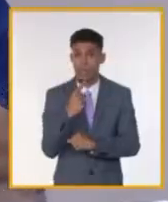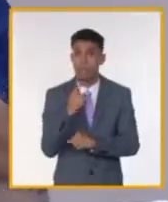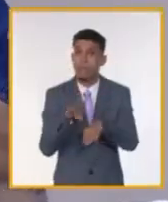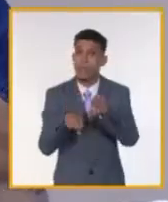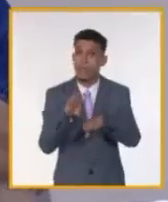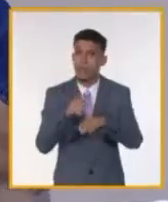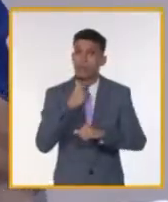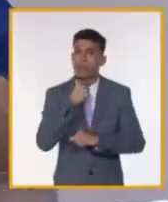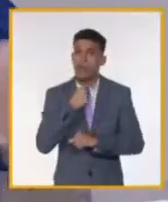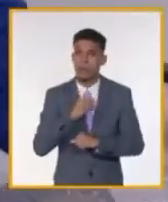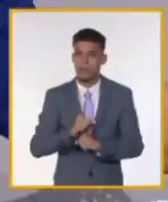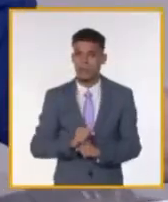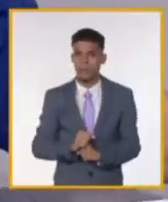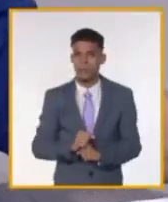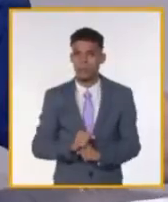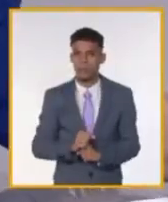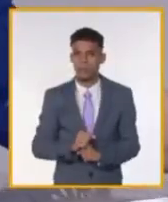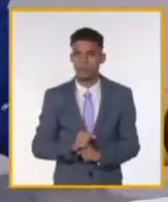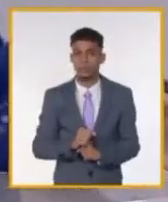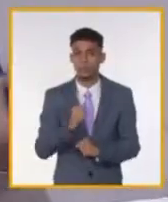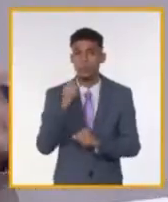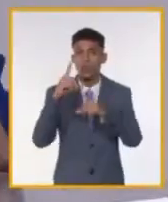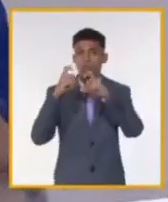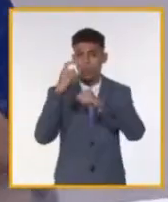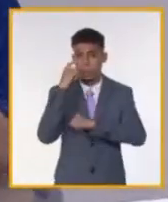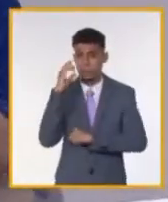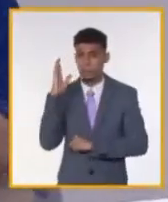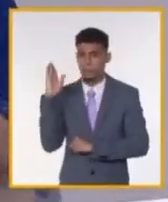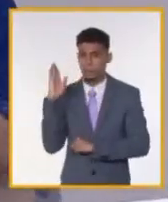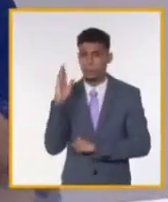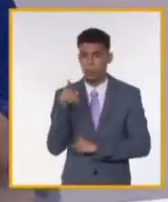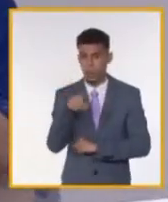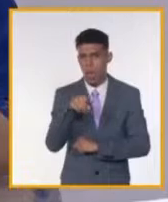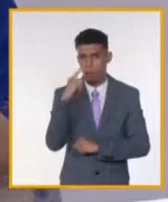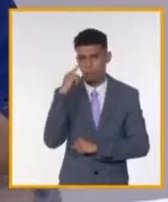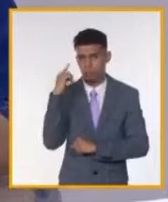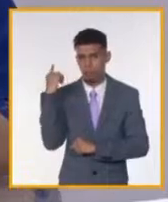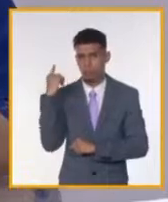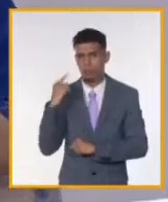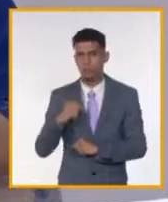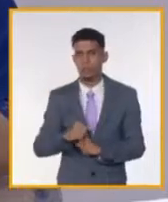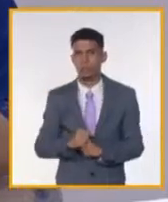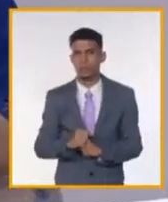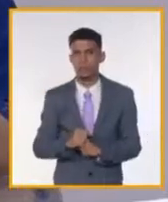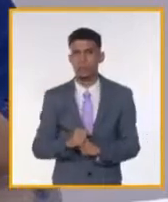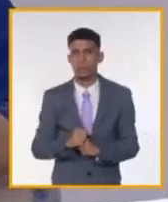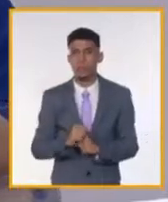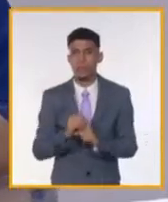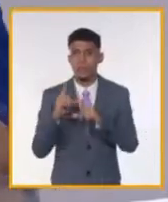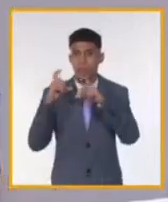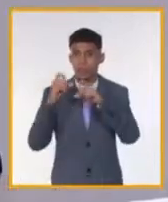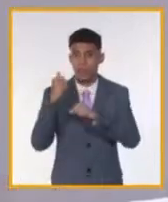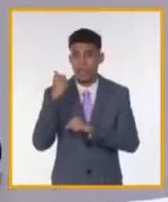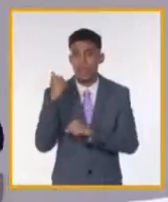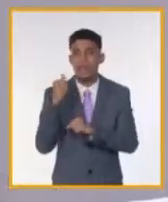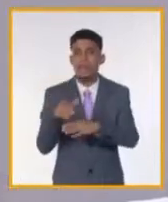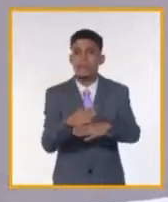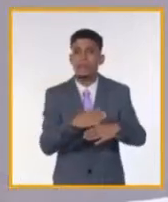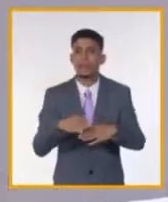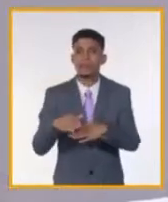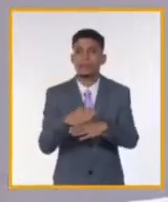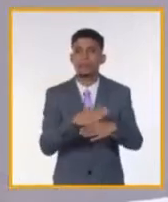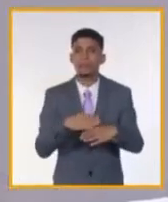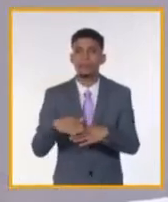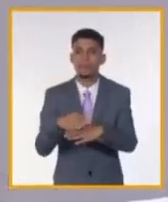por ejemplo, hay una imagen que me gustaría compartir donde, por ejemplo, ahí está involucrada la fosforita, la